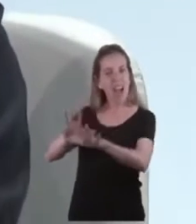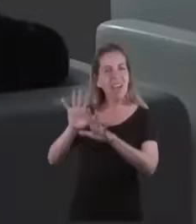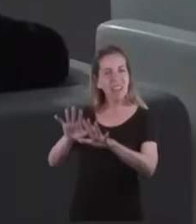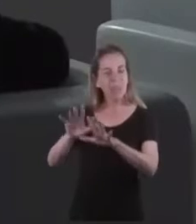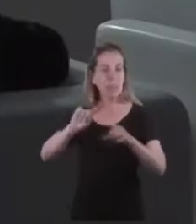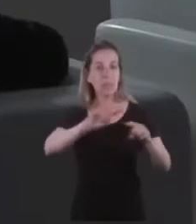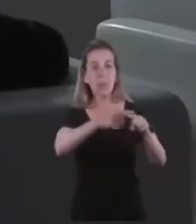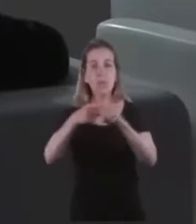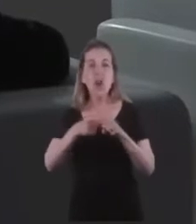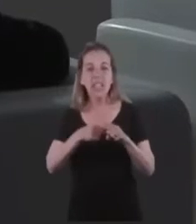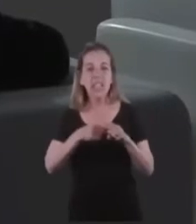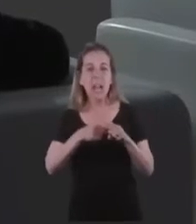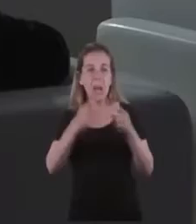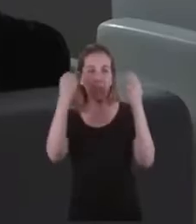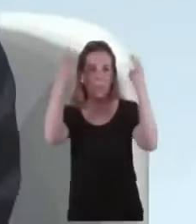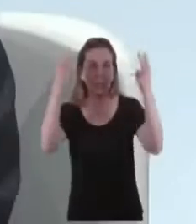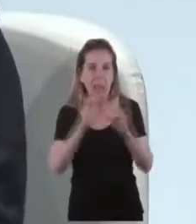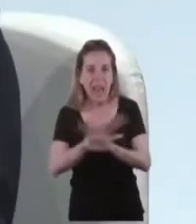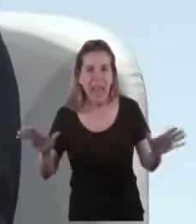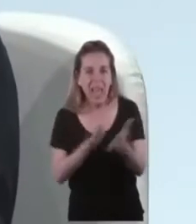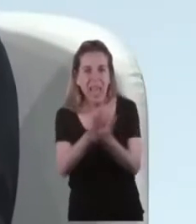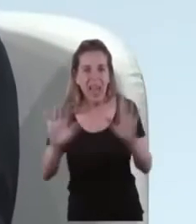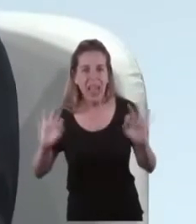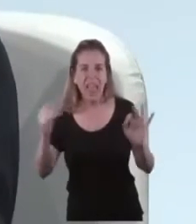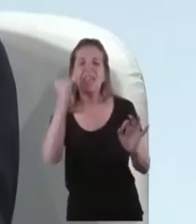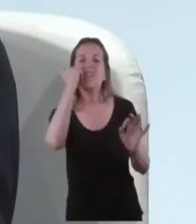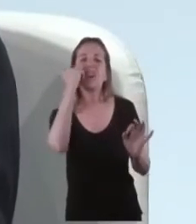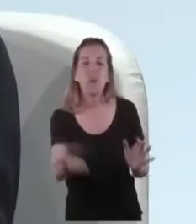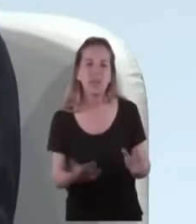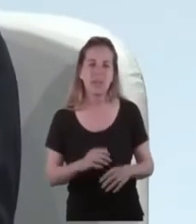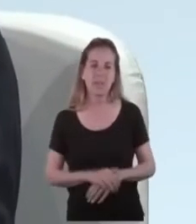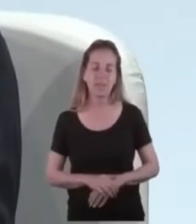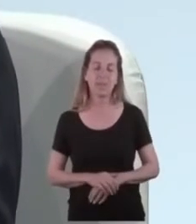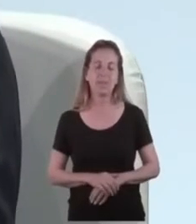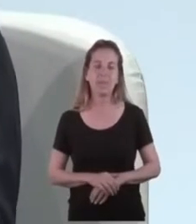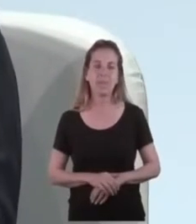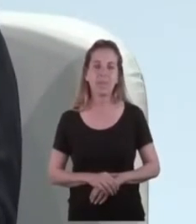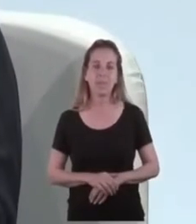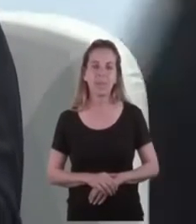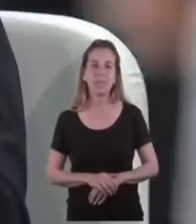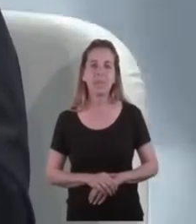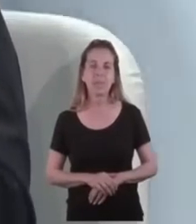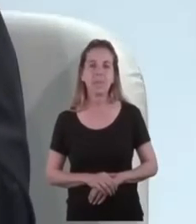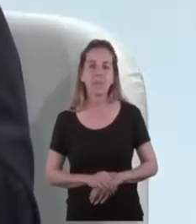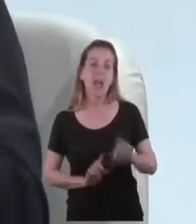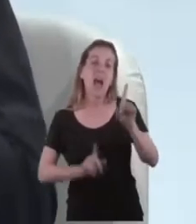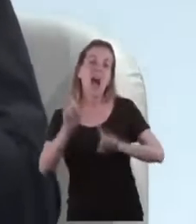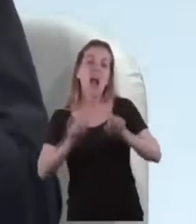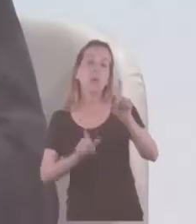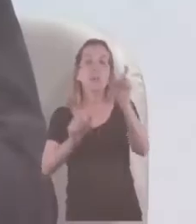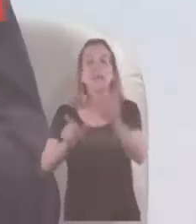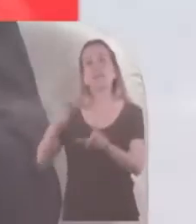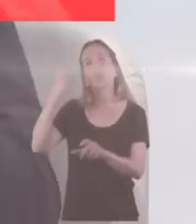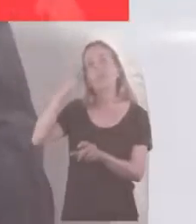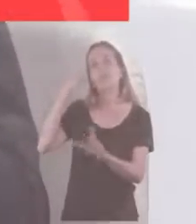reacciona? Vergüenza debería darnos. Alguno dirá, bueno, pero